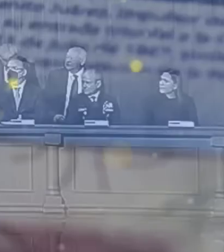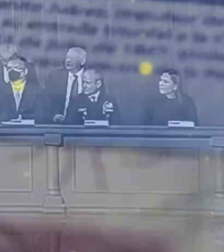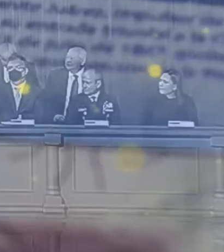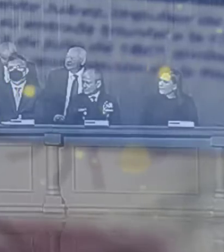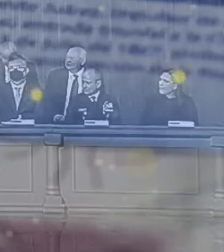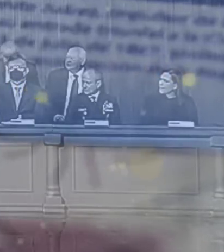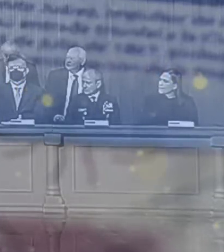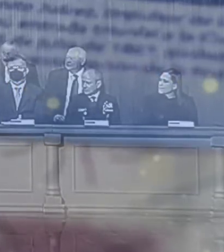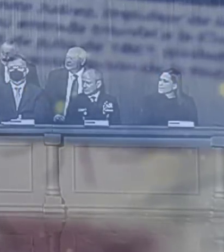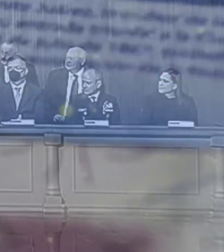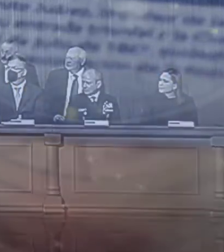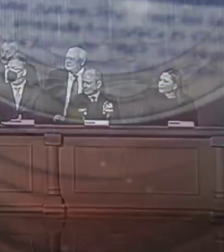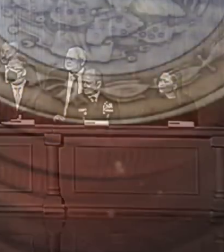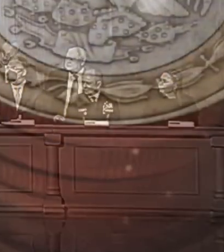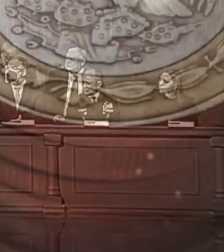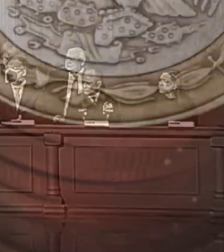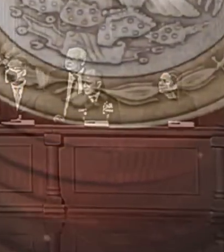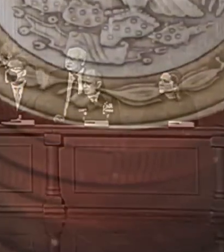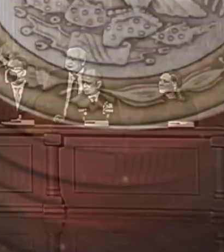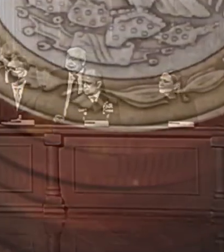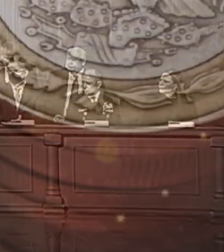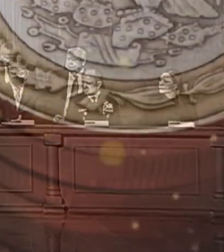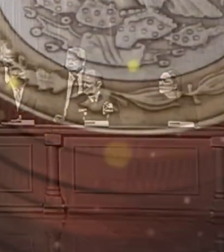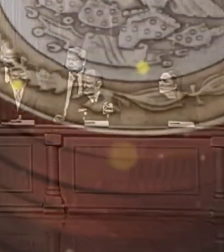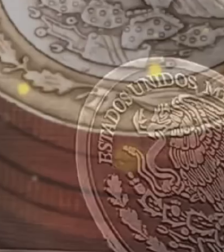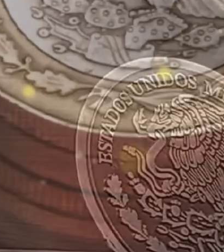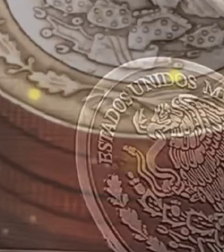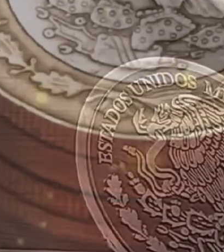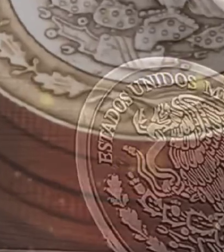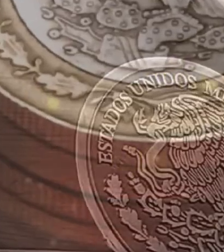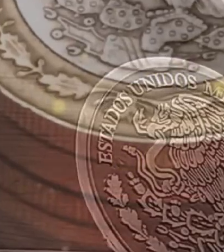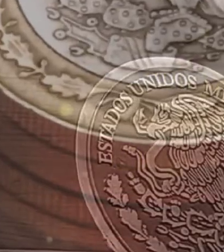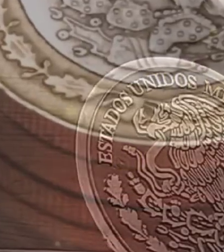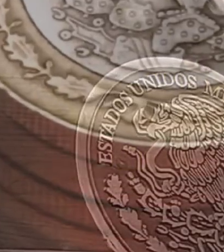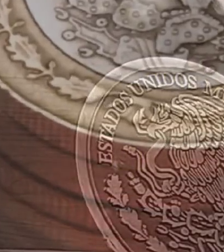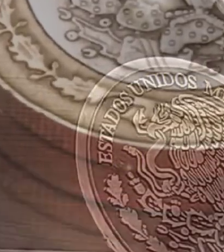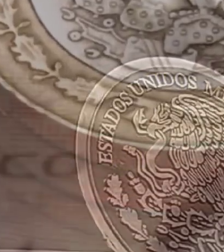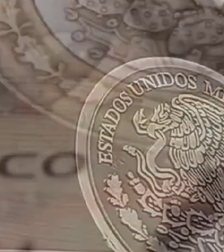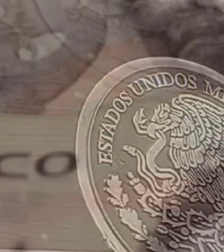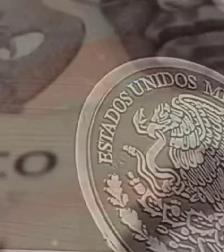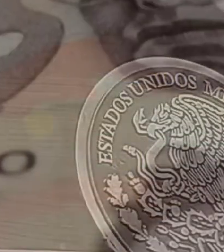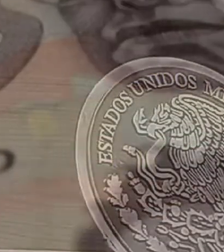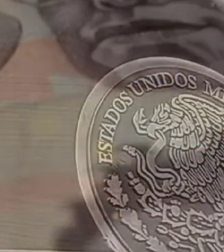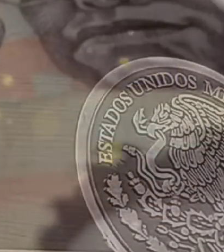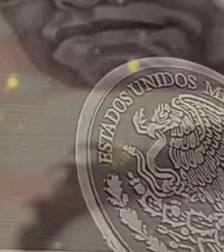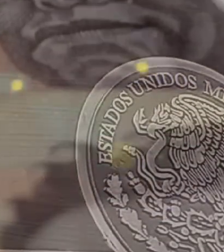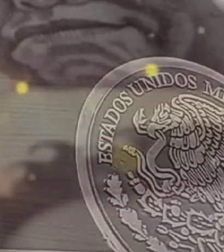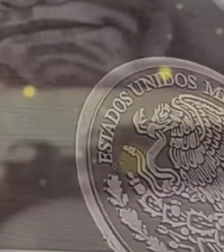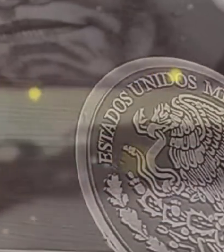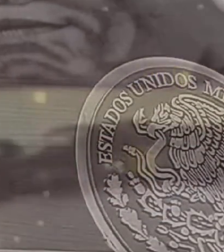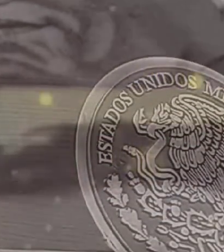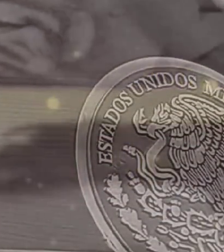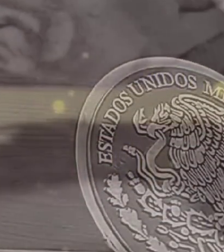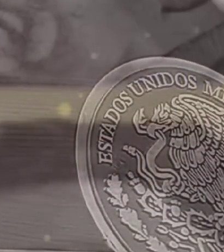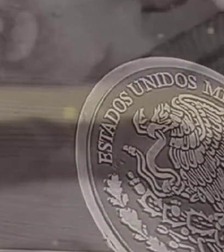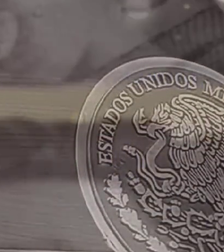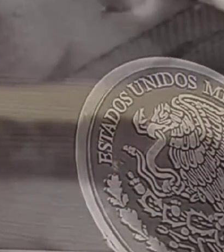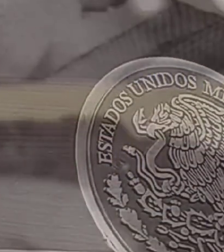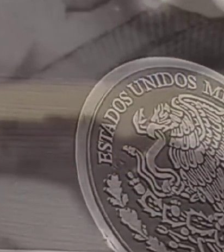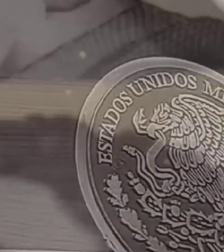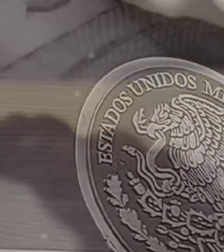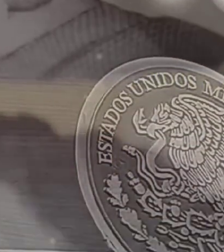pero lo único que no aumenta son los salarios. Por eso, lo que hace López Obrador es un ejemplo para